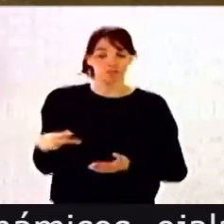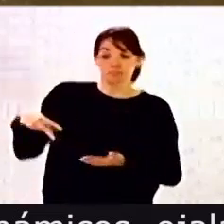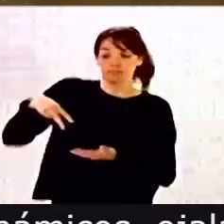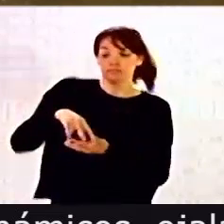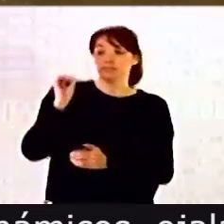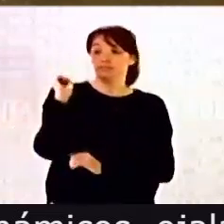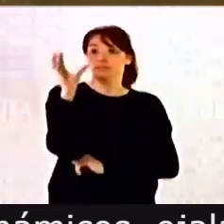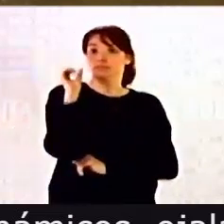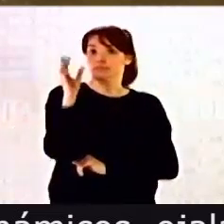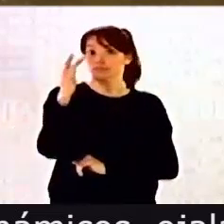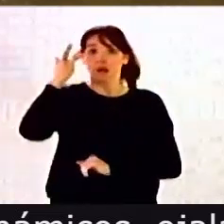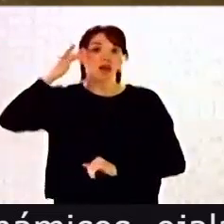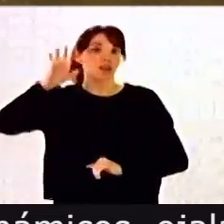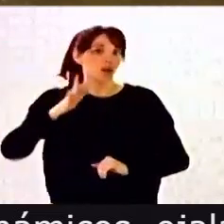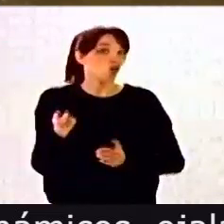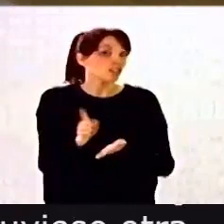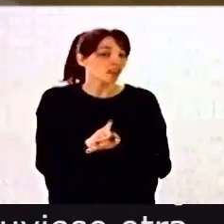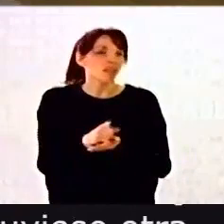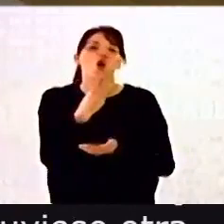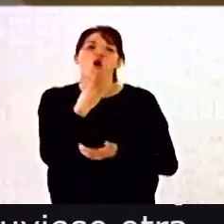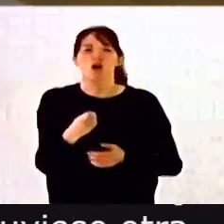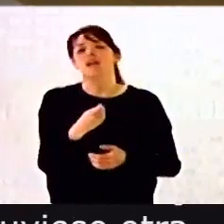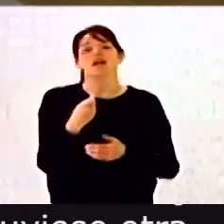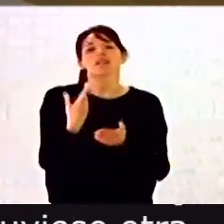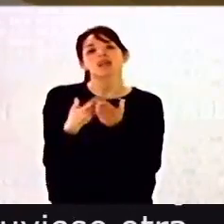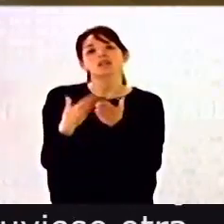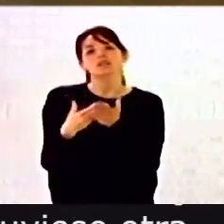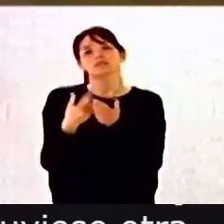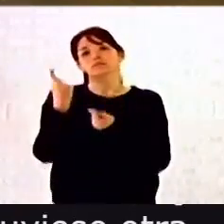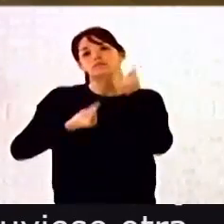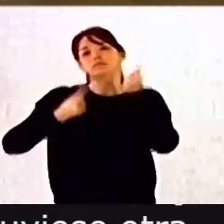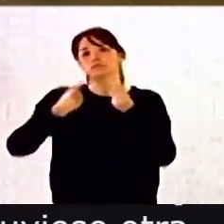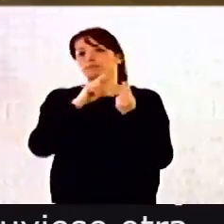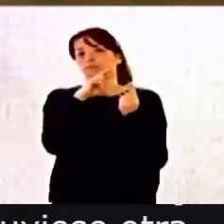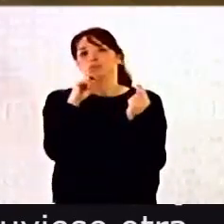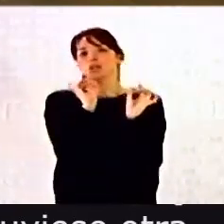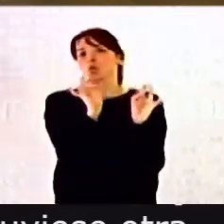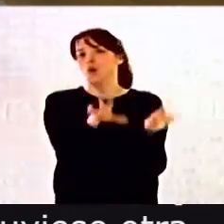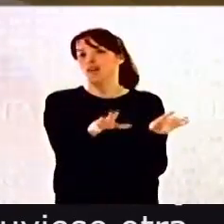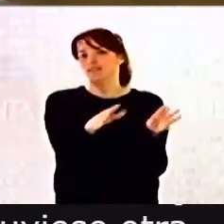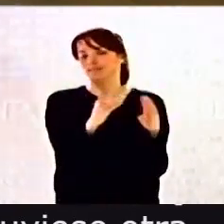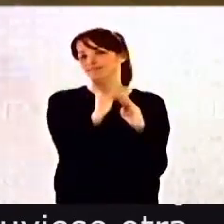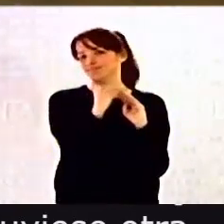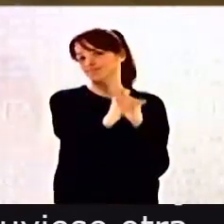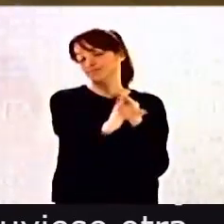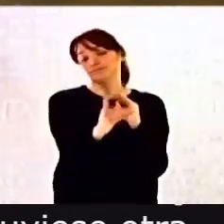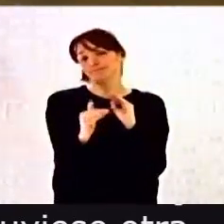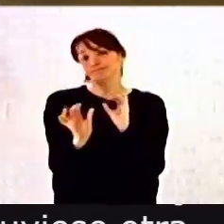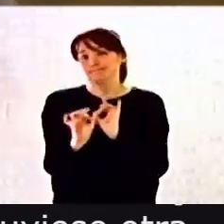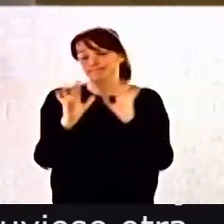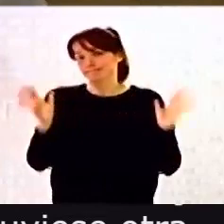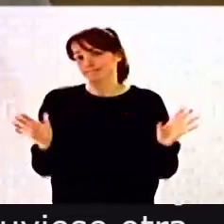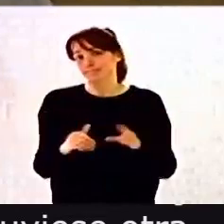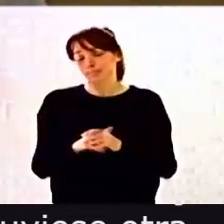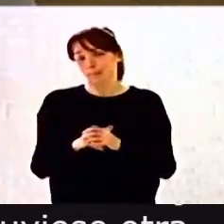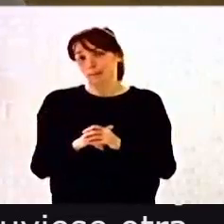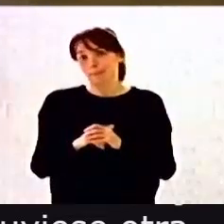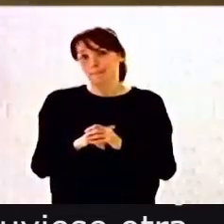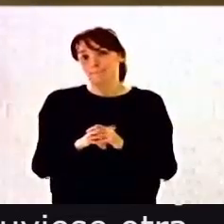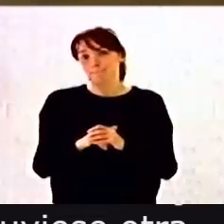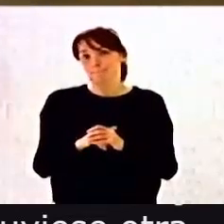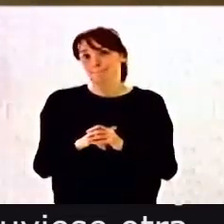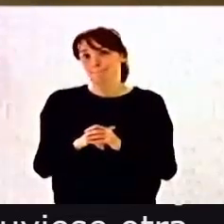prensa, ya digo, ojalá los datos se pudiesen quedar así, pero evidentemente